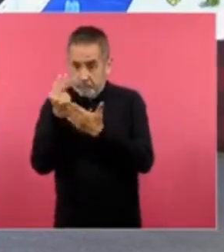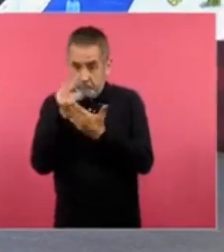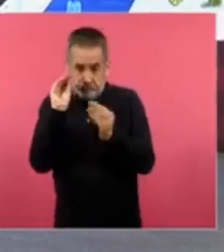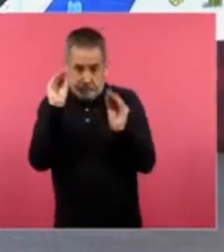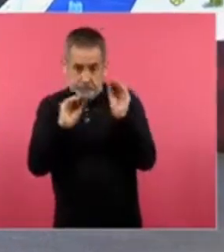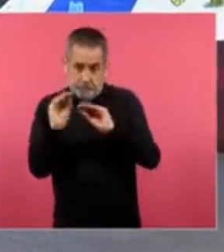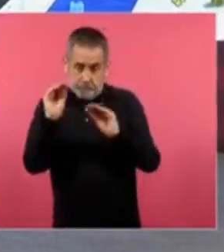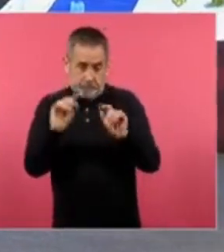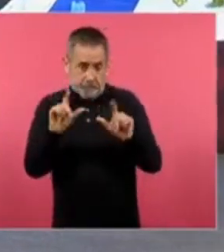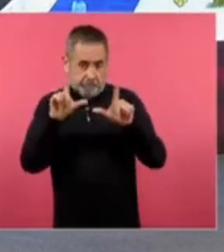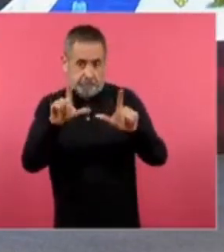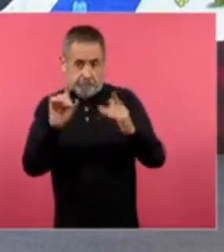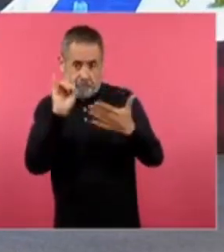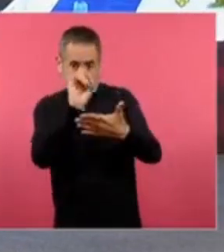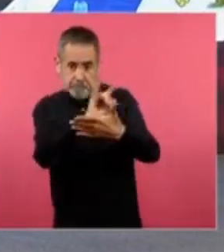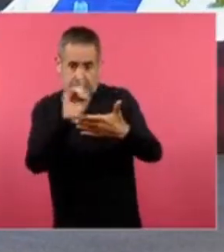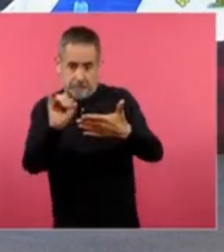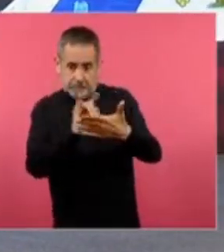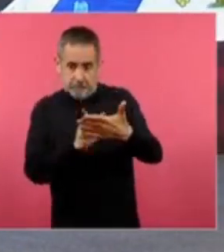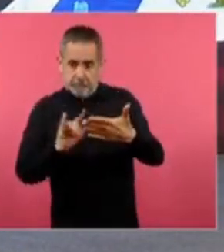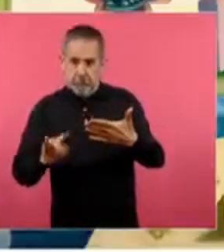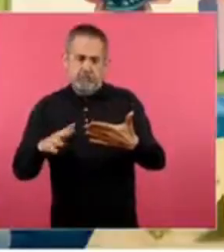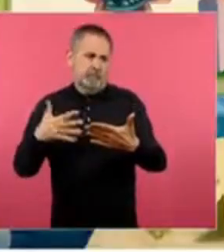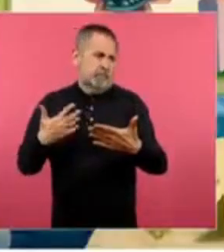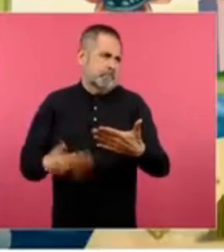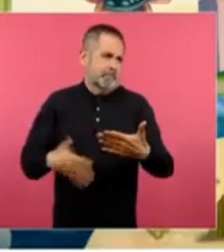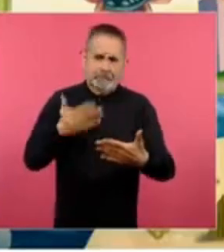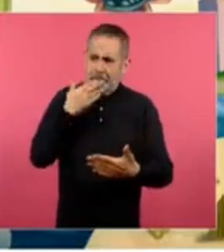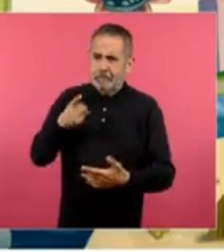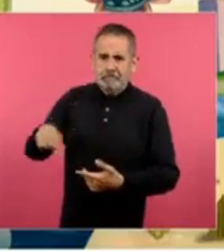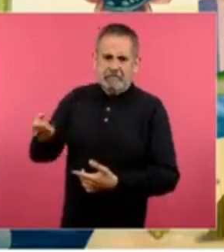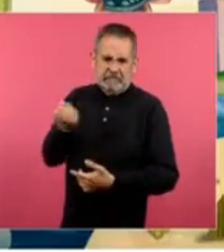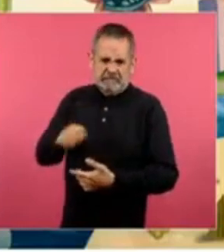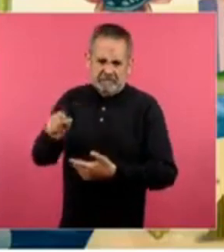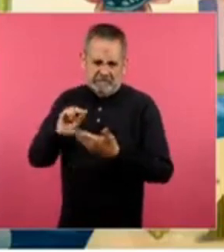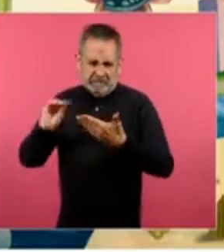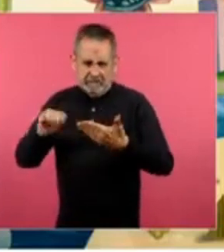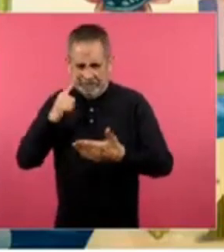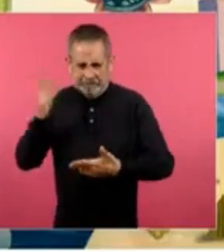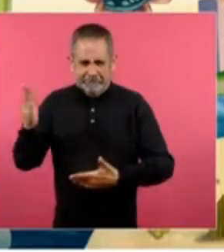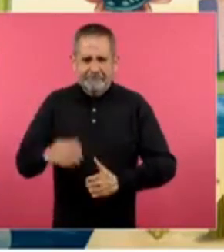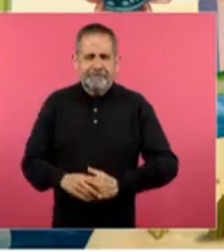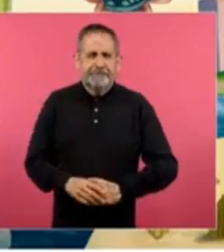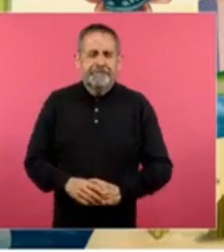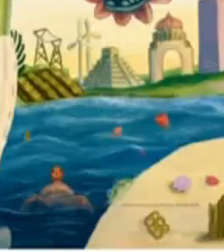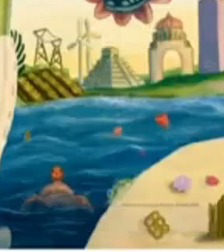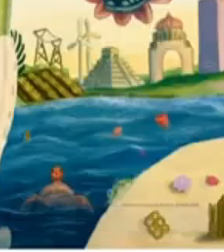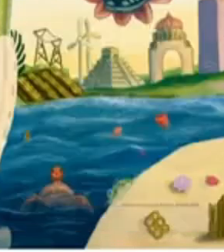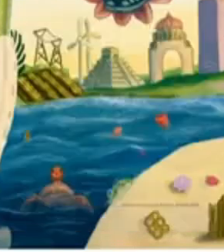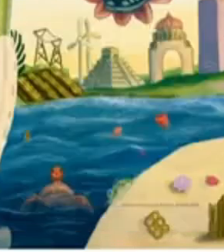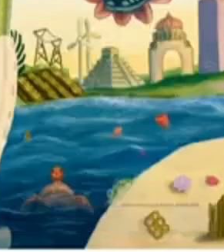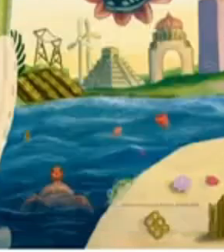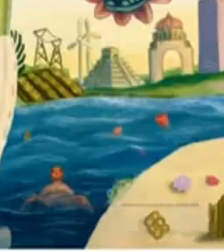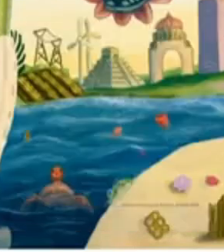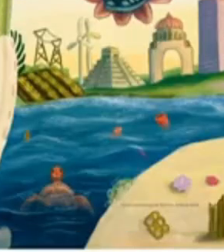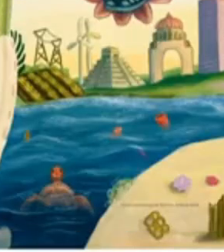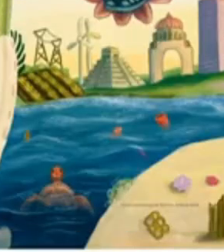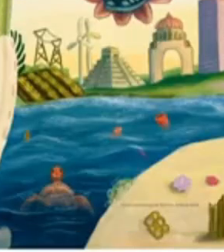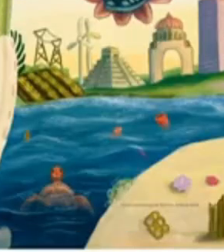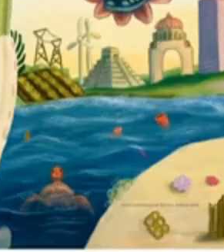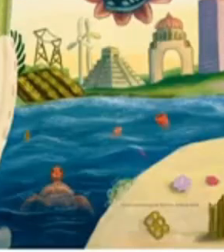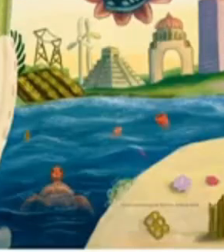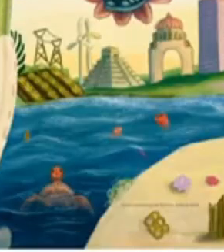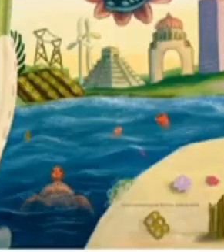ahora sí que hicieron nuestros mismos compañeros y que de verdad le dan vida a cada una de las páginas de los